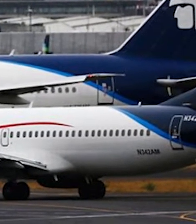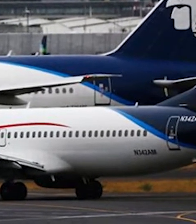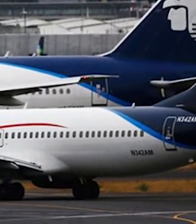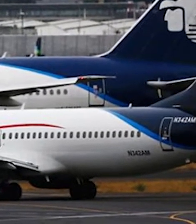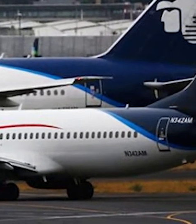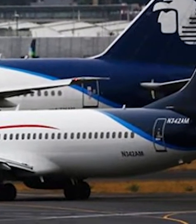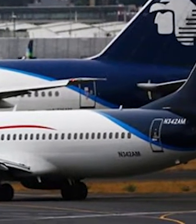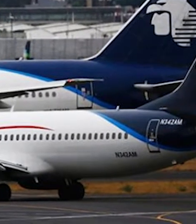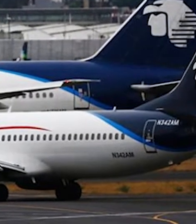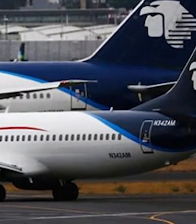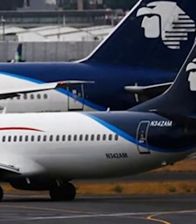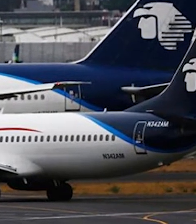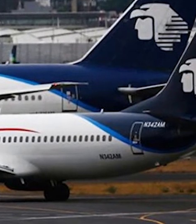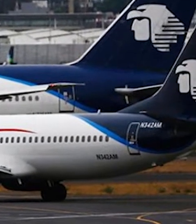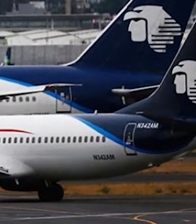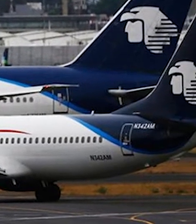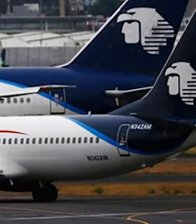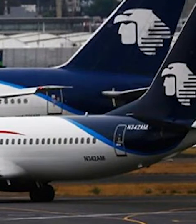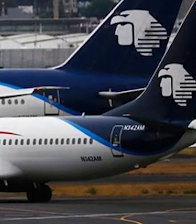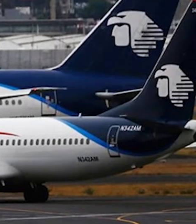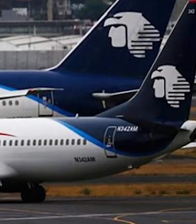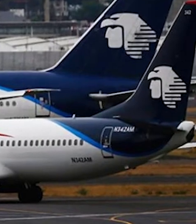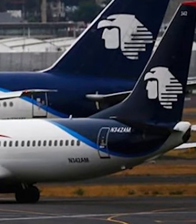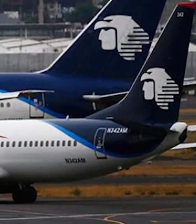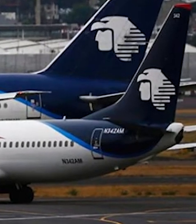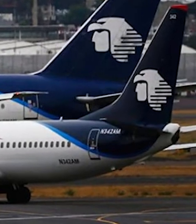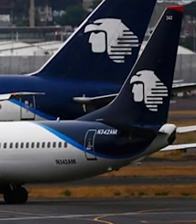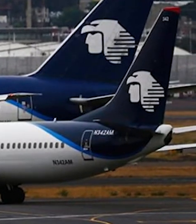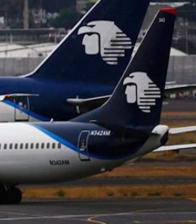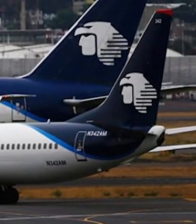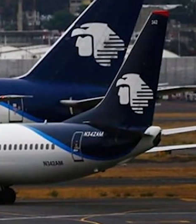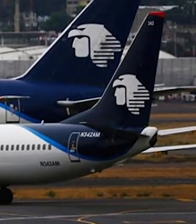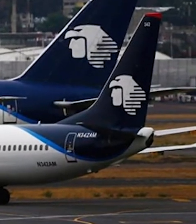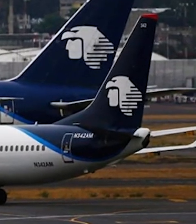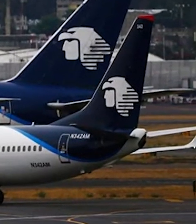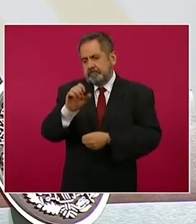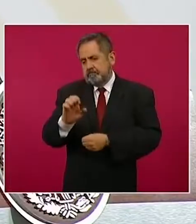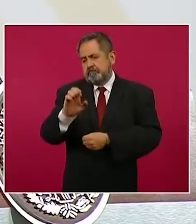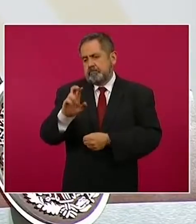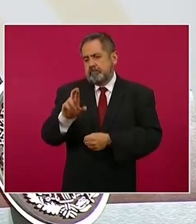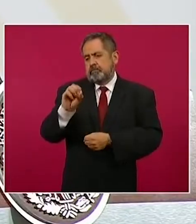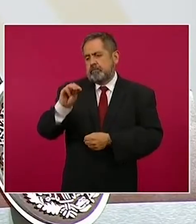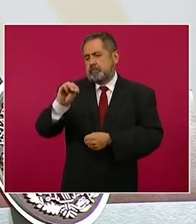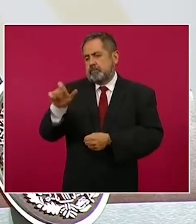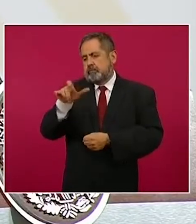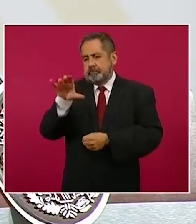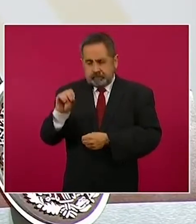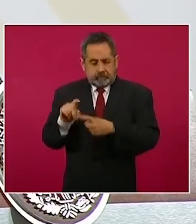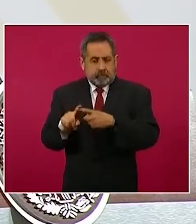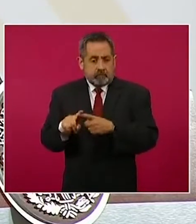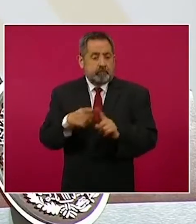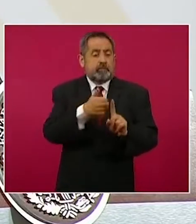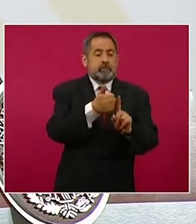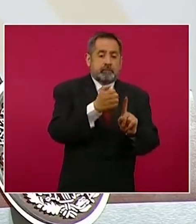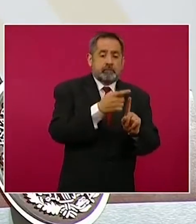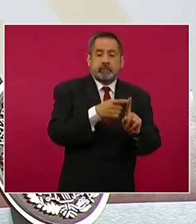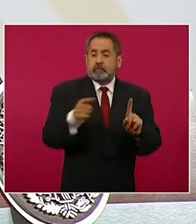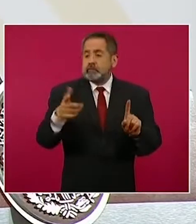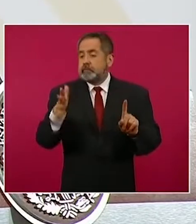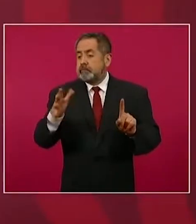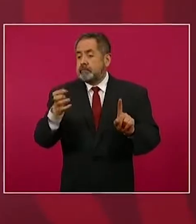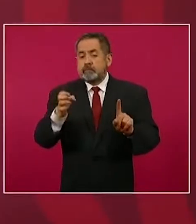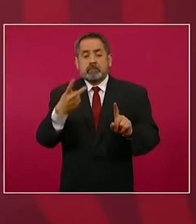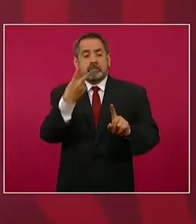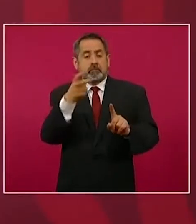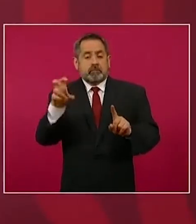que se registra en este comienzo de 2022 en mexico lo anterior fue detallado en la conferencia matutina por el